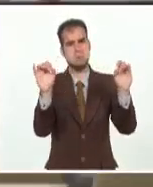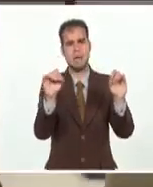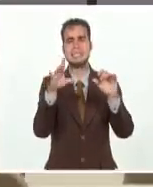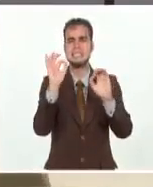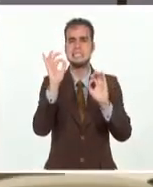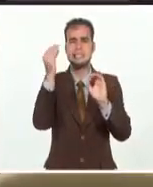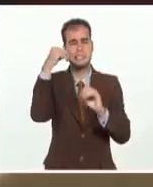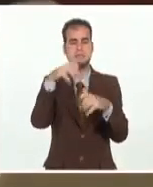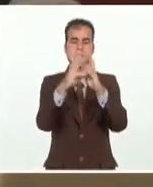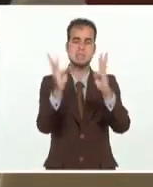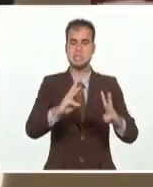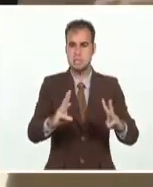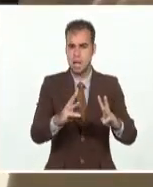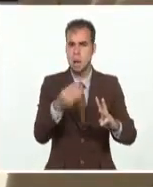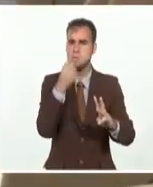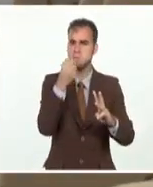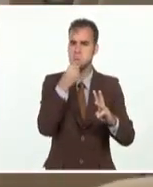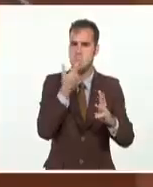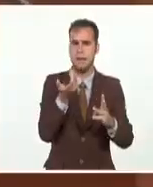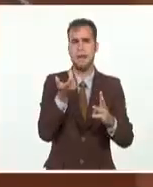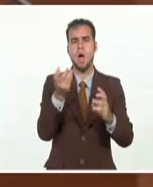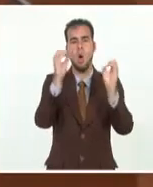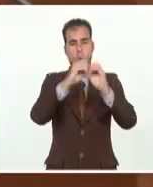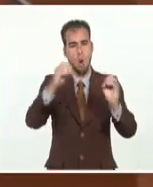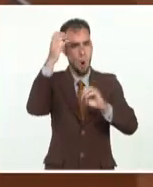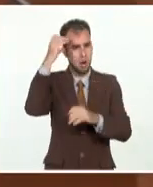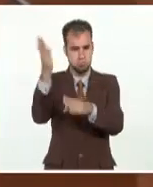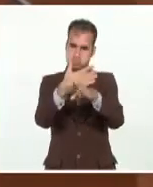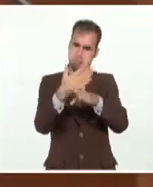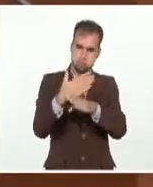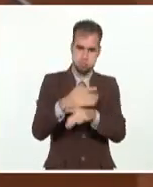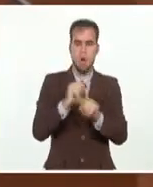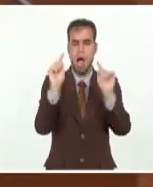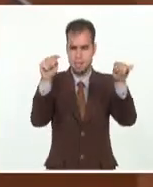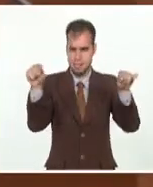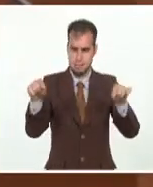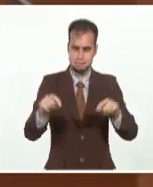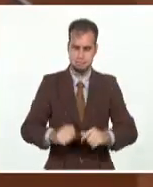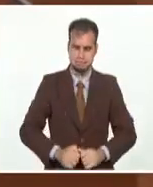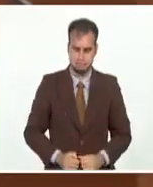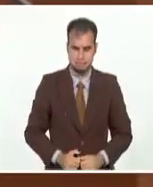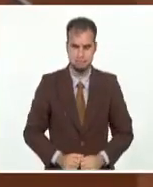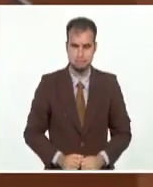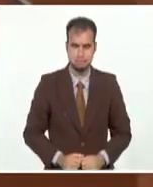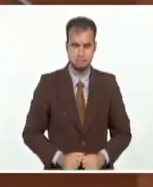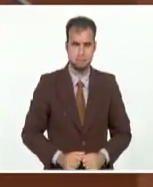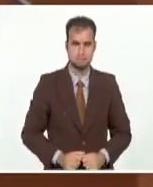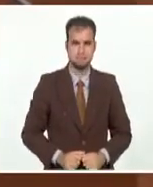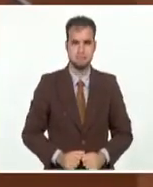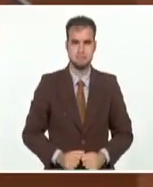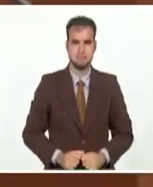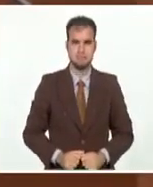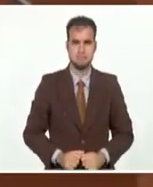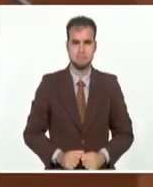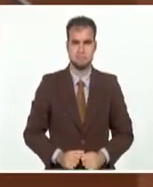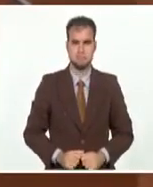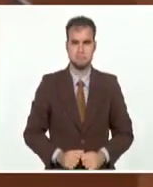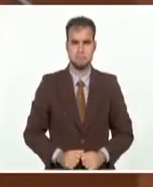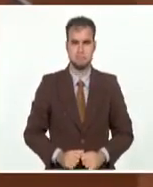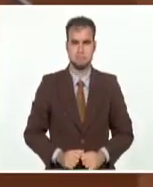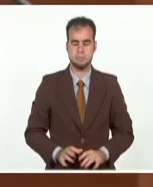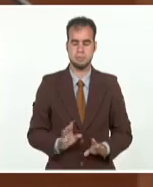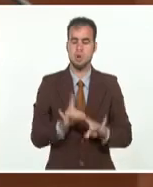de comunicación, de las organizaciones de masas y de los organismos de la Administración Central del Estado. También la Universidad de